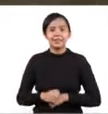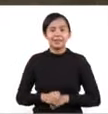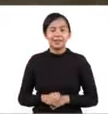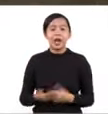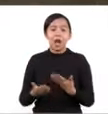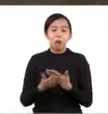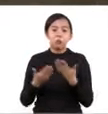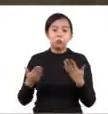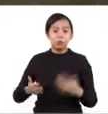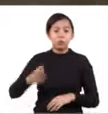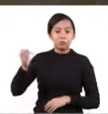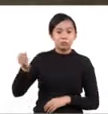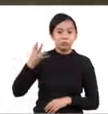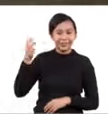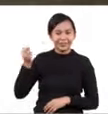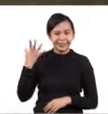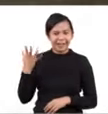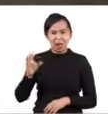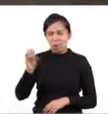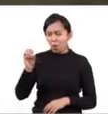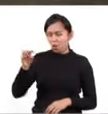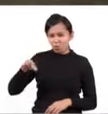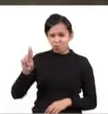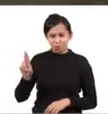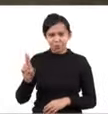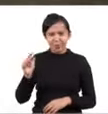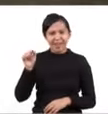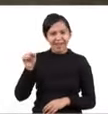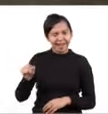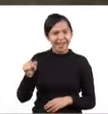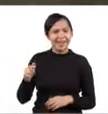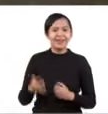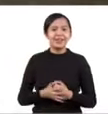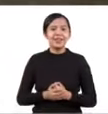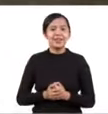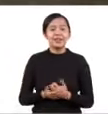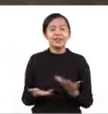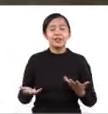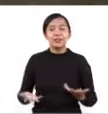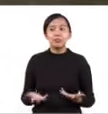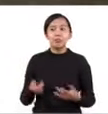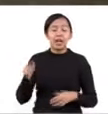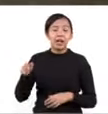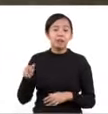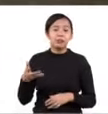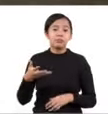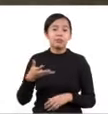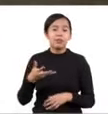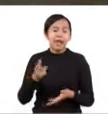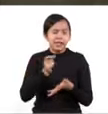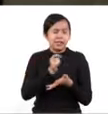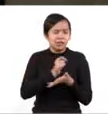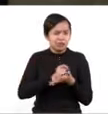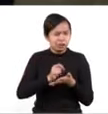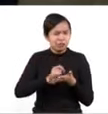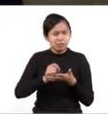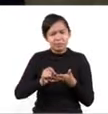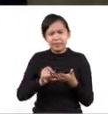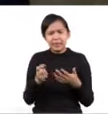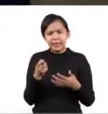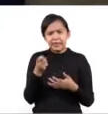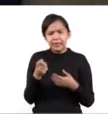la Asamblea General de las Naciones Unidas, donde se puede esgrimir este argumento y